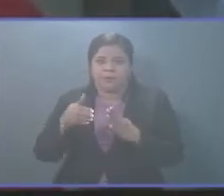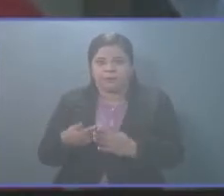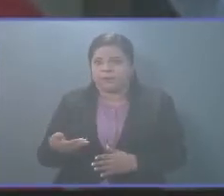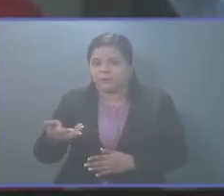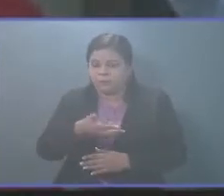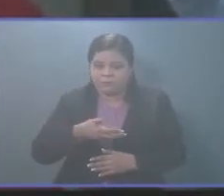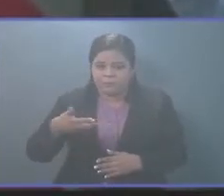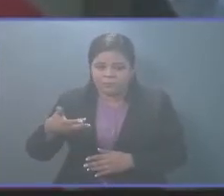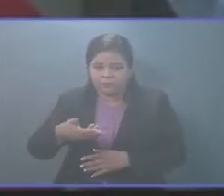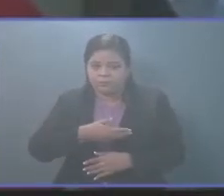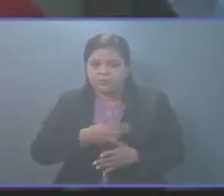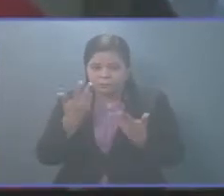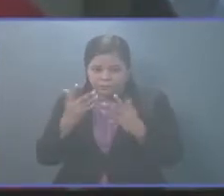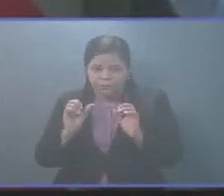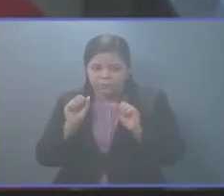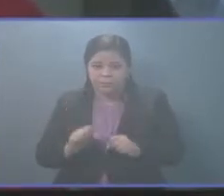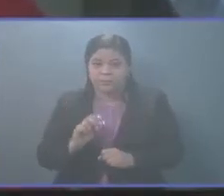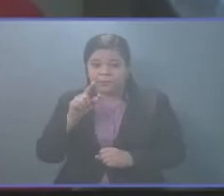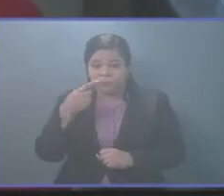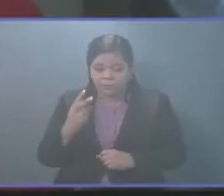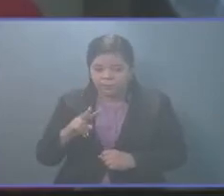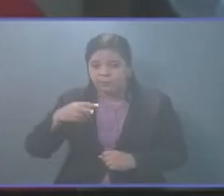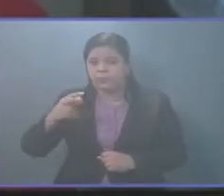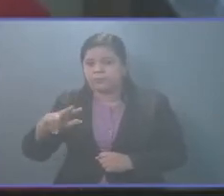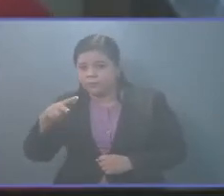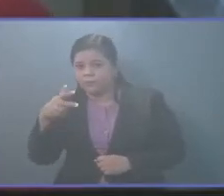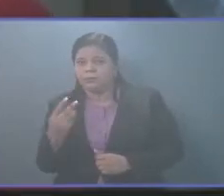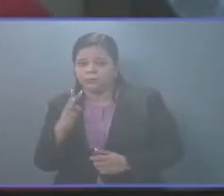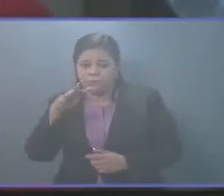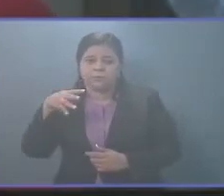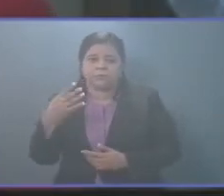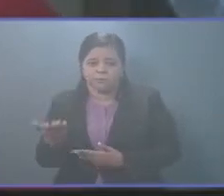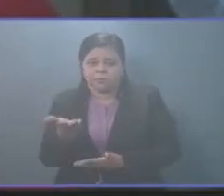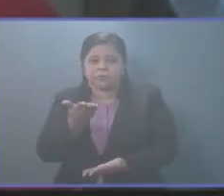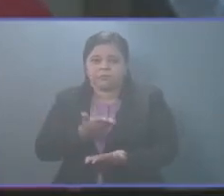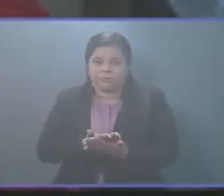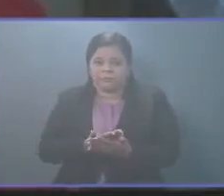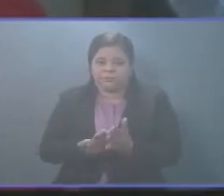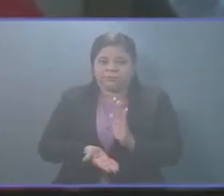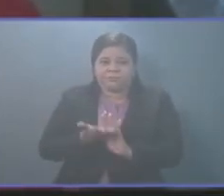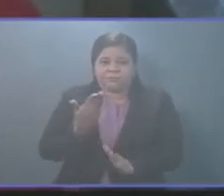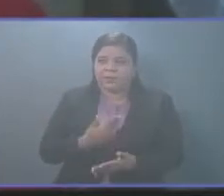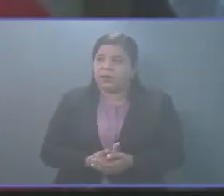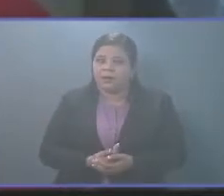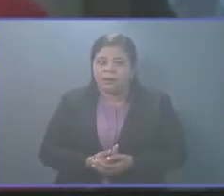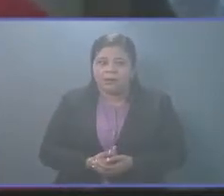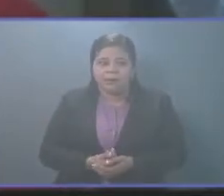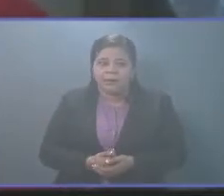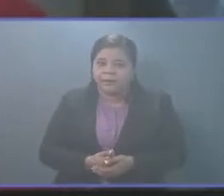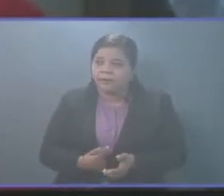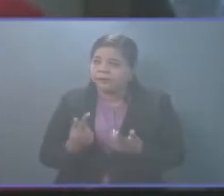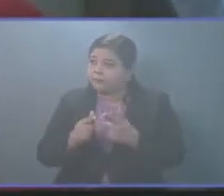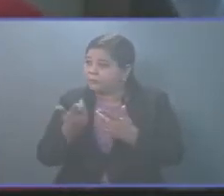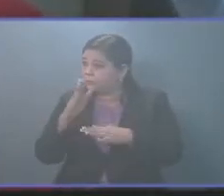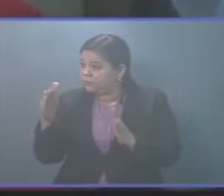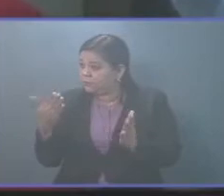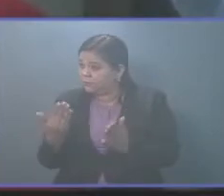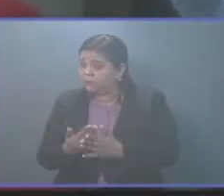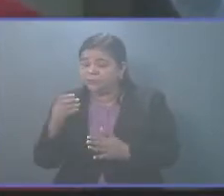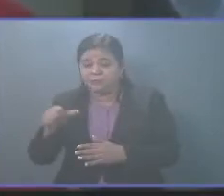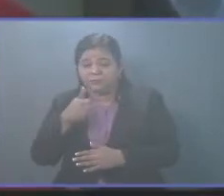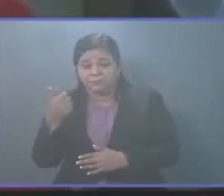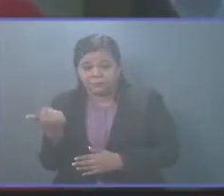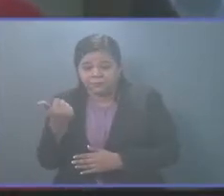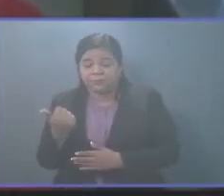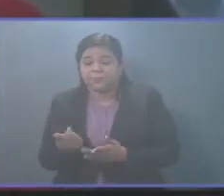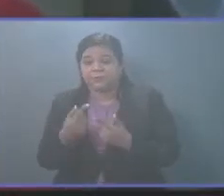recortar a 1, 2, 3, 4 instituciones del Estado para que puedan transferirse hacia otros, eso es